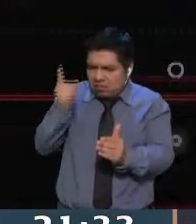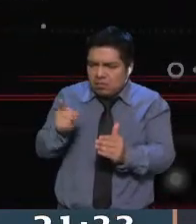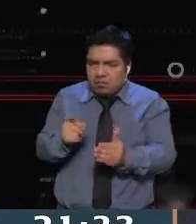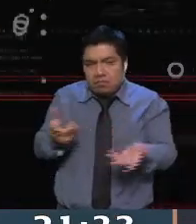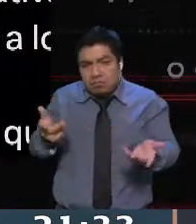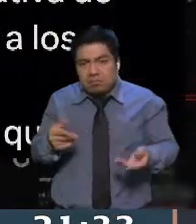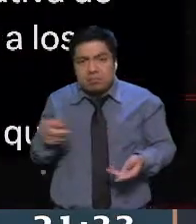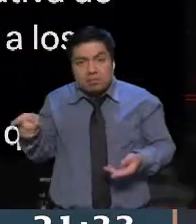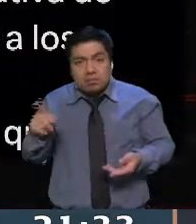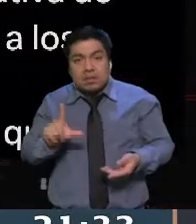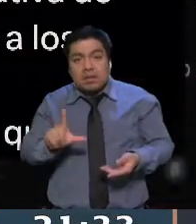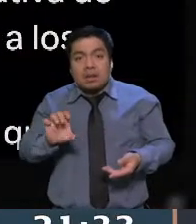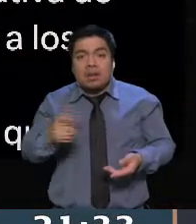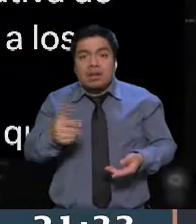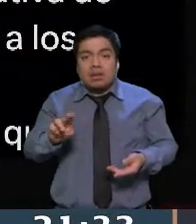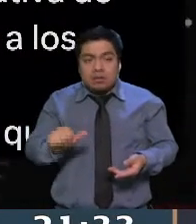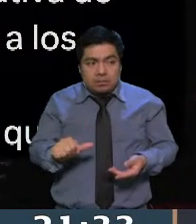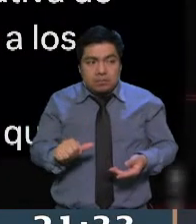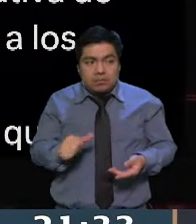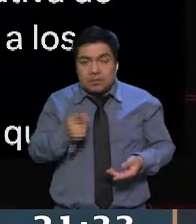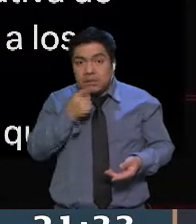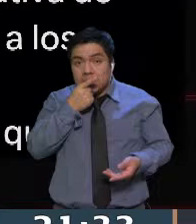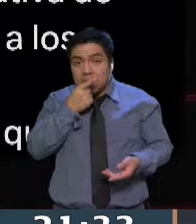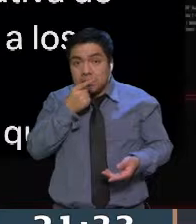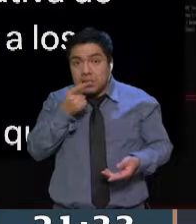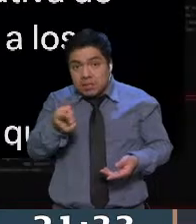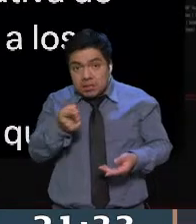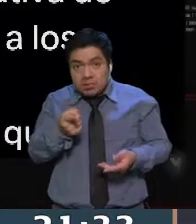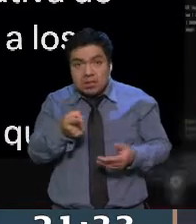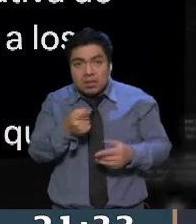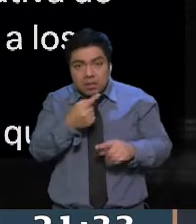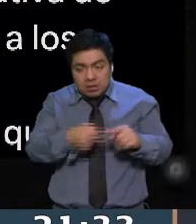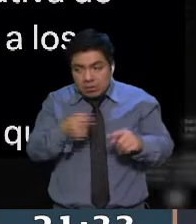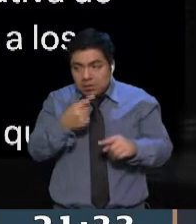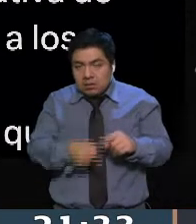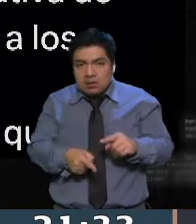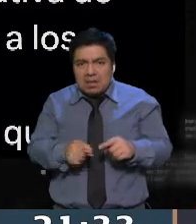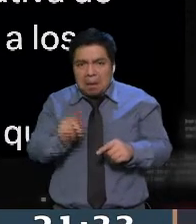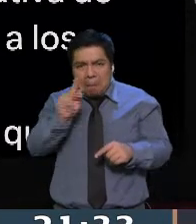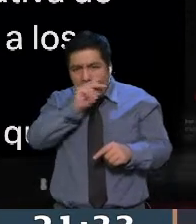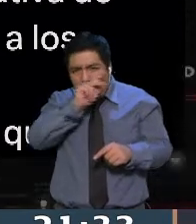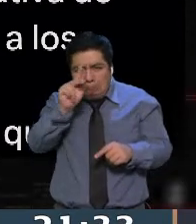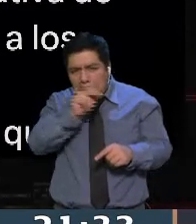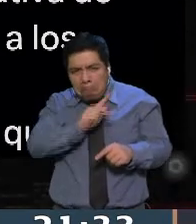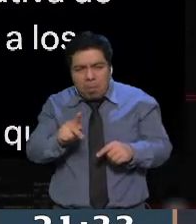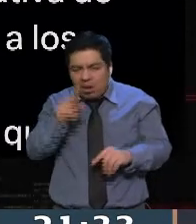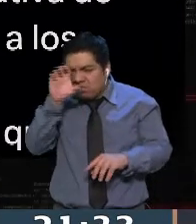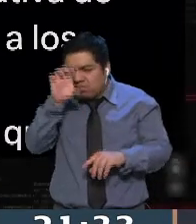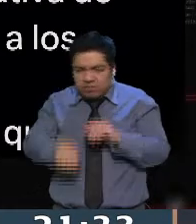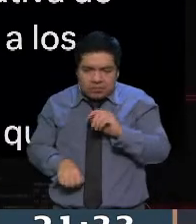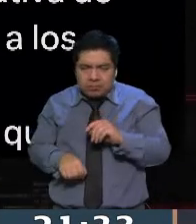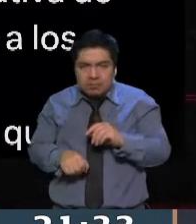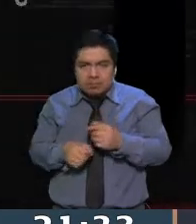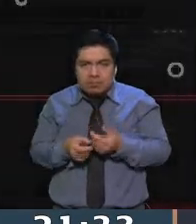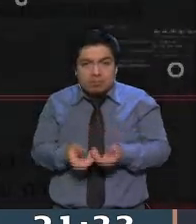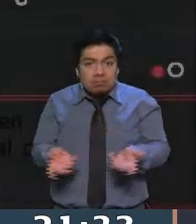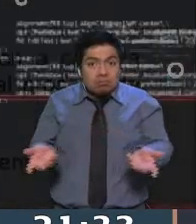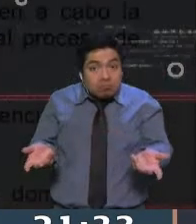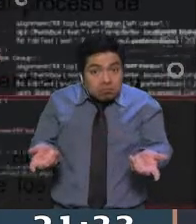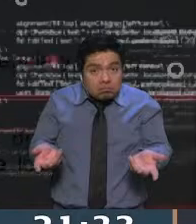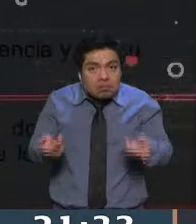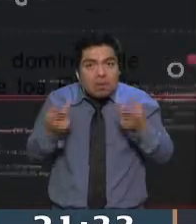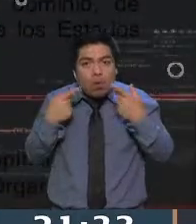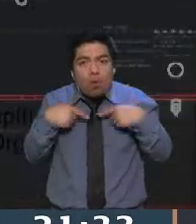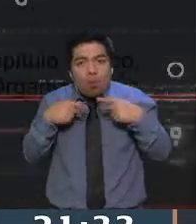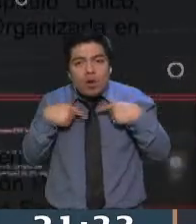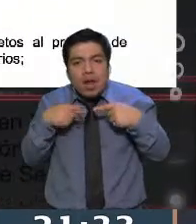Morales Lechuga también aseguró que la Ley Nacional de Extinción de Dominio es peor que una expropiación, sin considerar que una persona